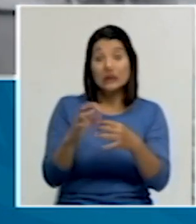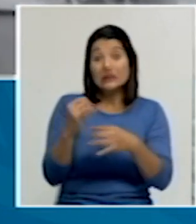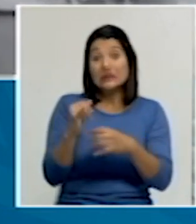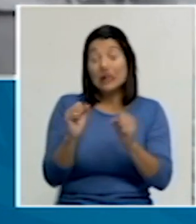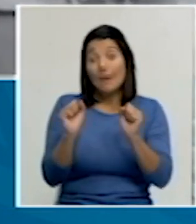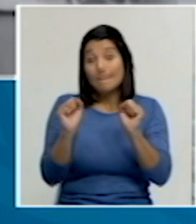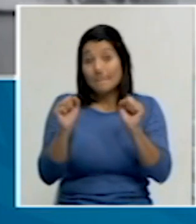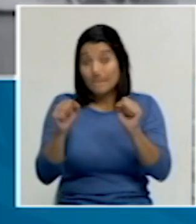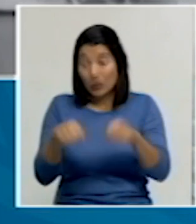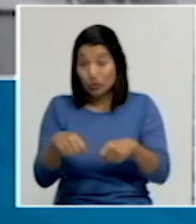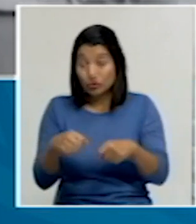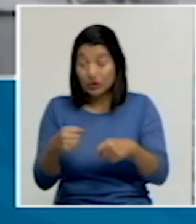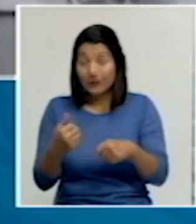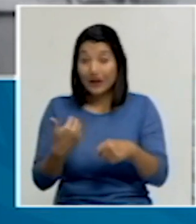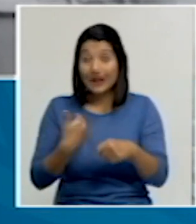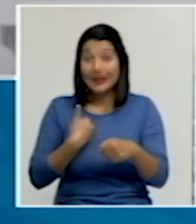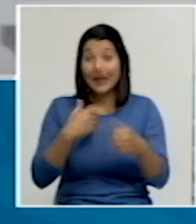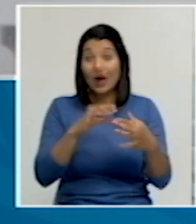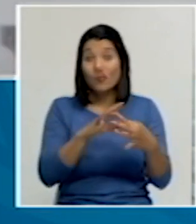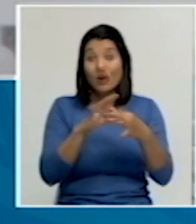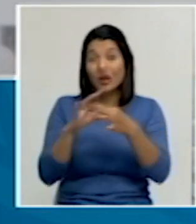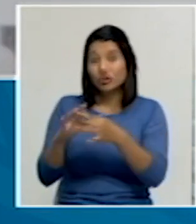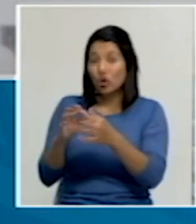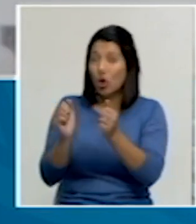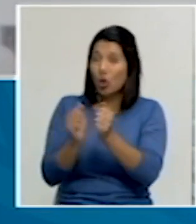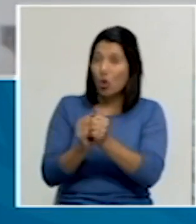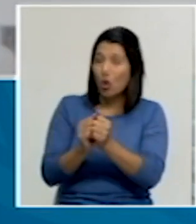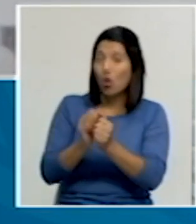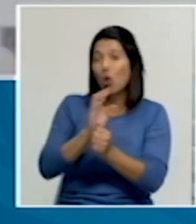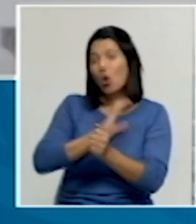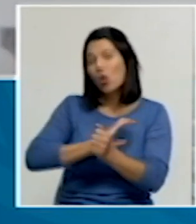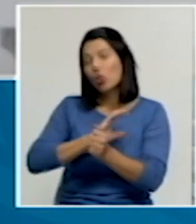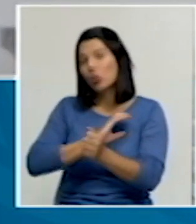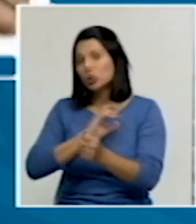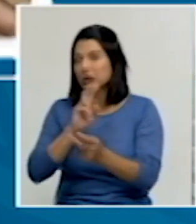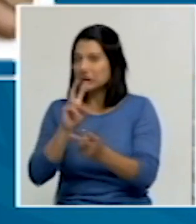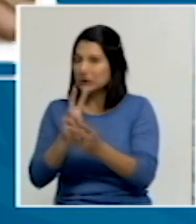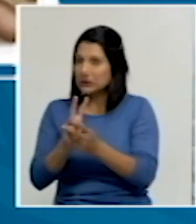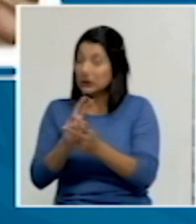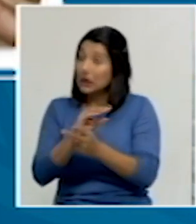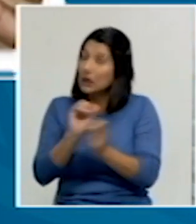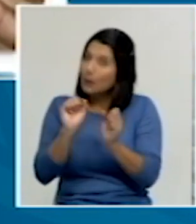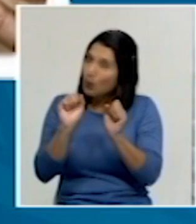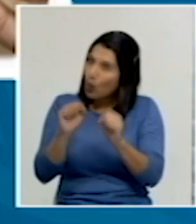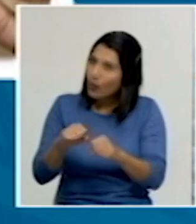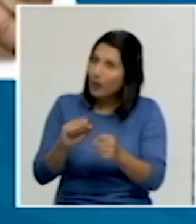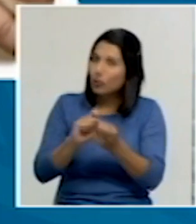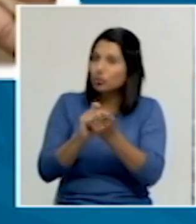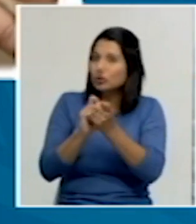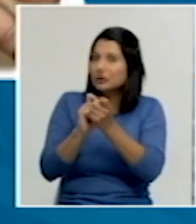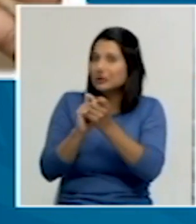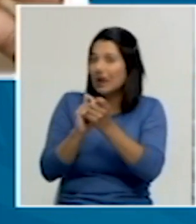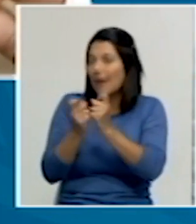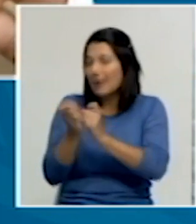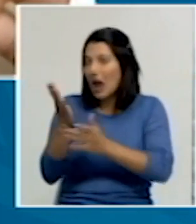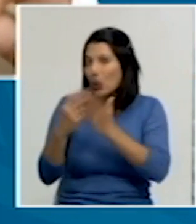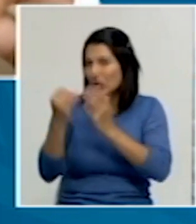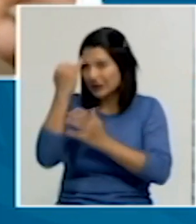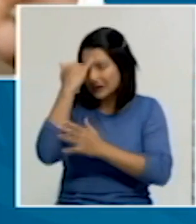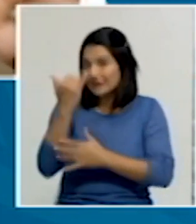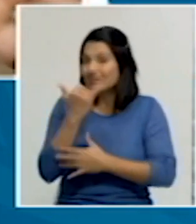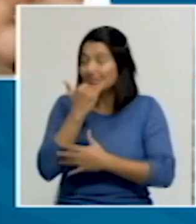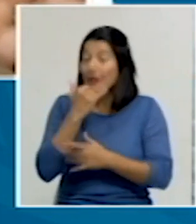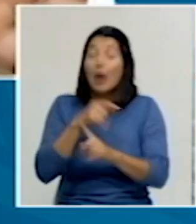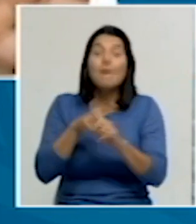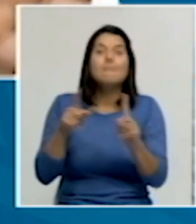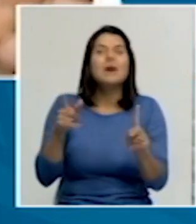de que esté relacionado con ciertas conductas sexuales y podemos desmitificar ciertas cosas. Pero bueno, lo que